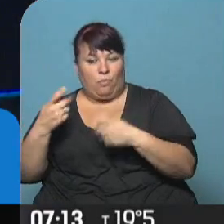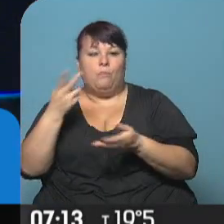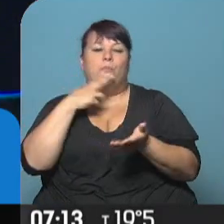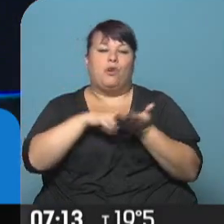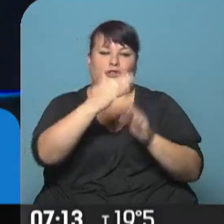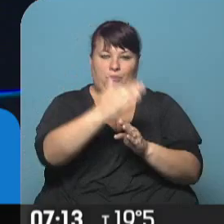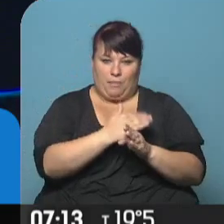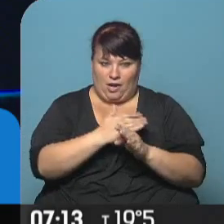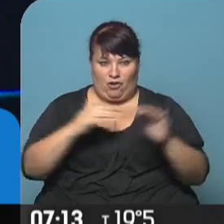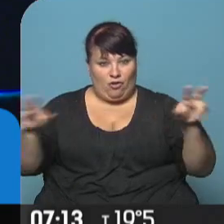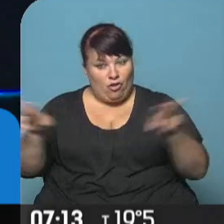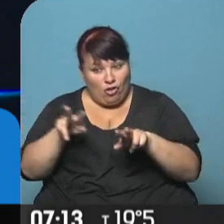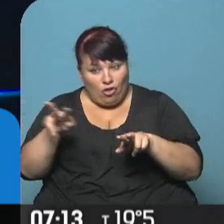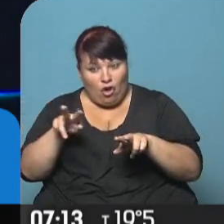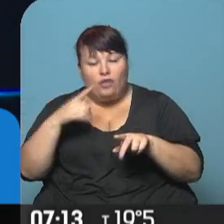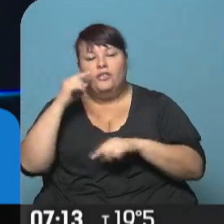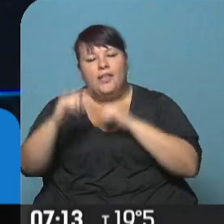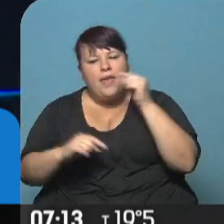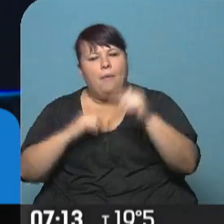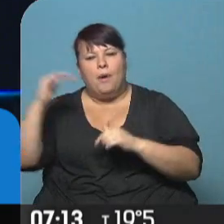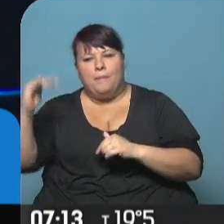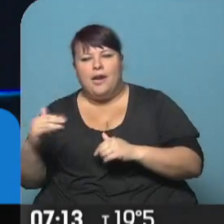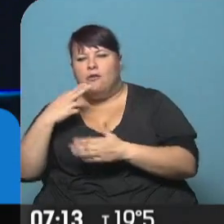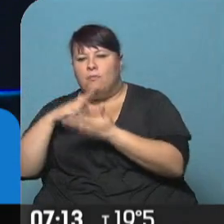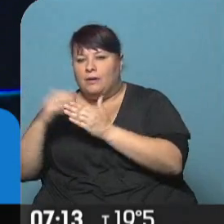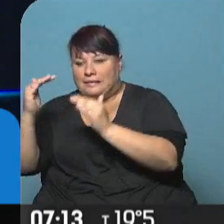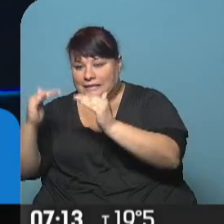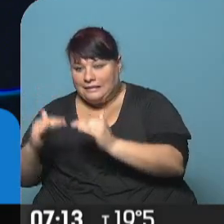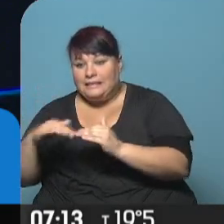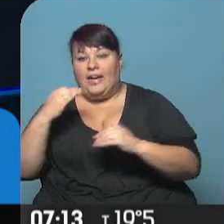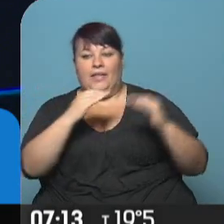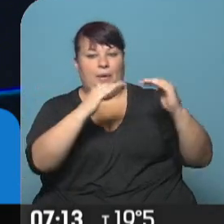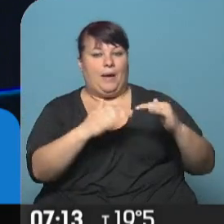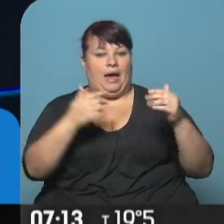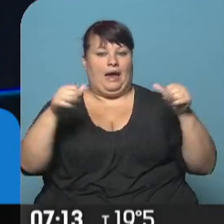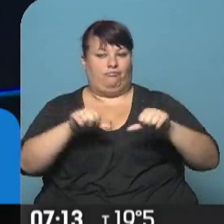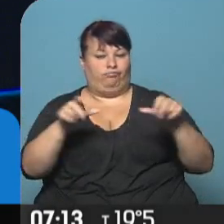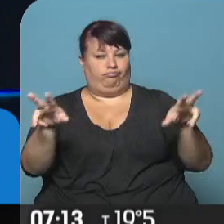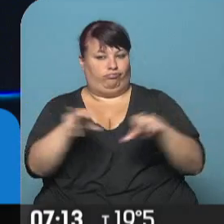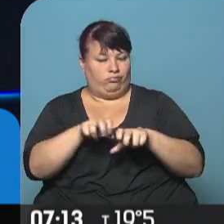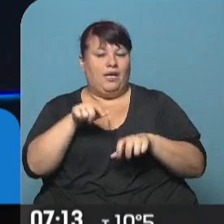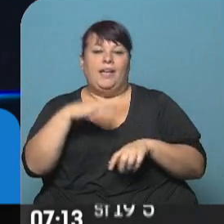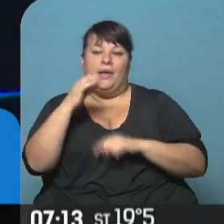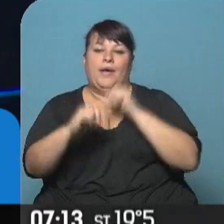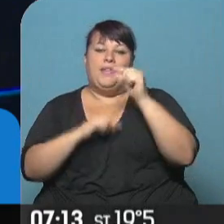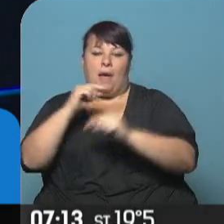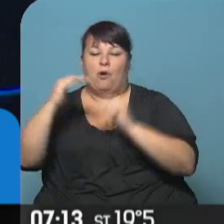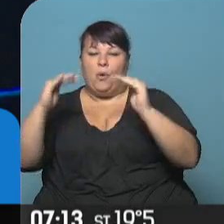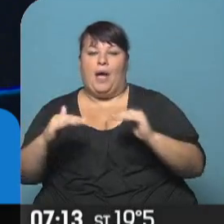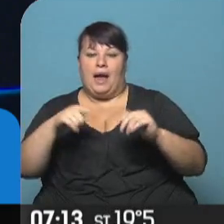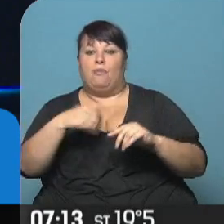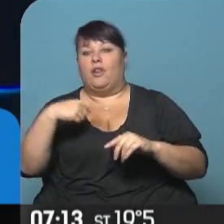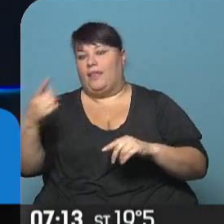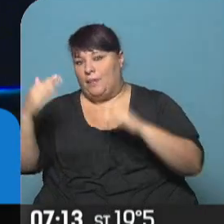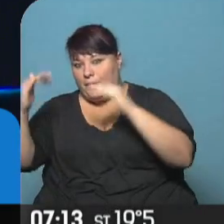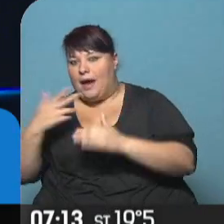impuestos. Entonces tenemos que ser graduales con la baja de los impuestos porque tenemos que bajar el déficit, y tenemos que ser graduales con la baja del déficit porque